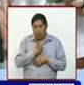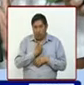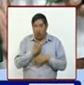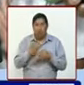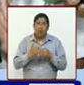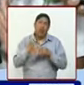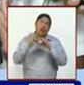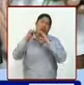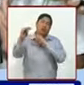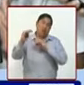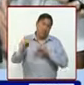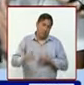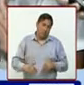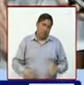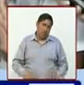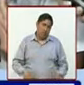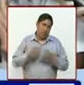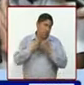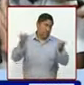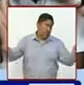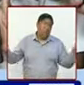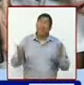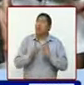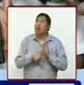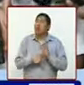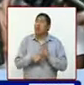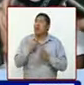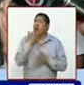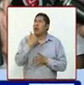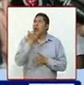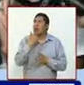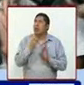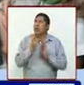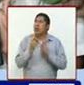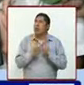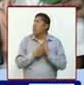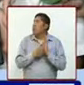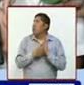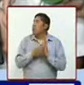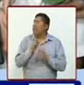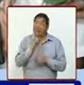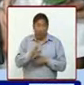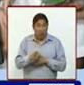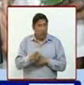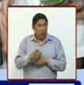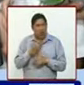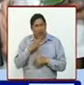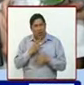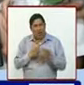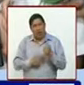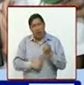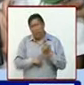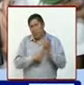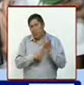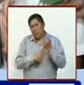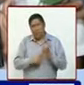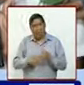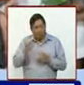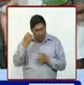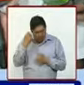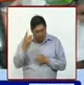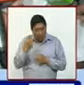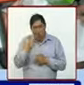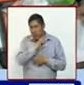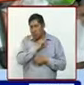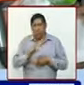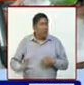se subió a la Gaceta. Después, en cuanto a qué pasó con el decreto, seguramente ha habido un mal asesoramiento. Y tengo entendido